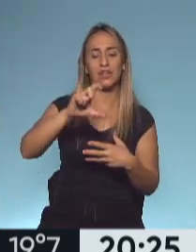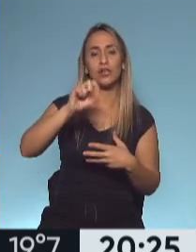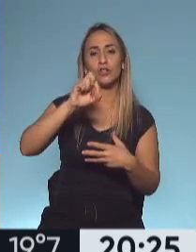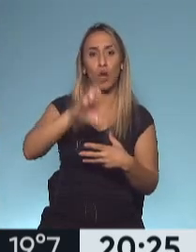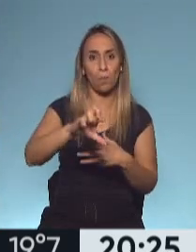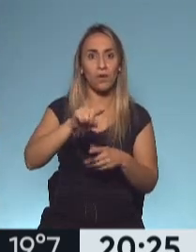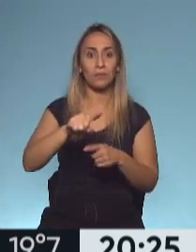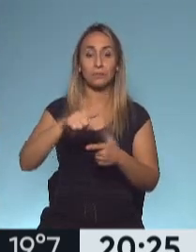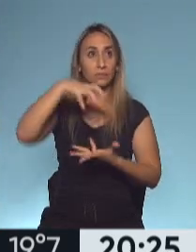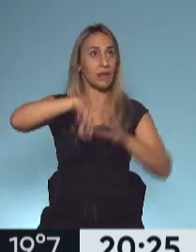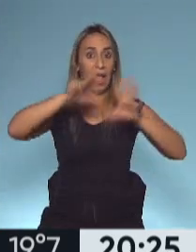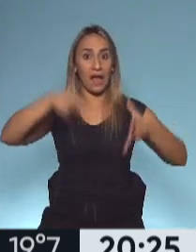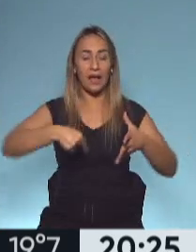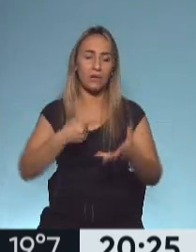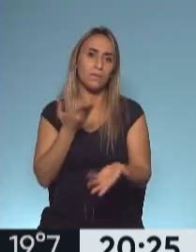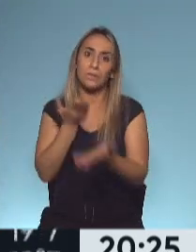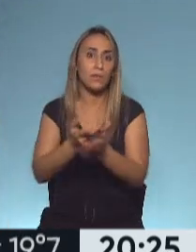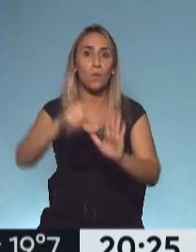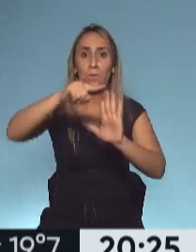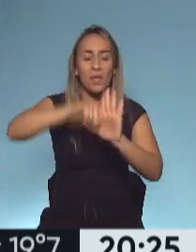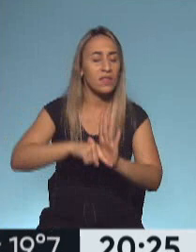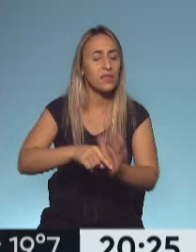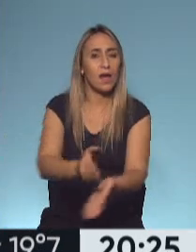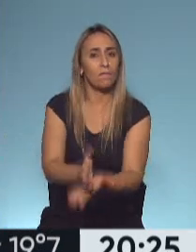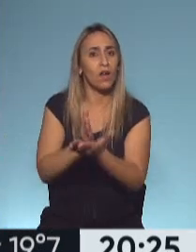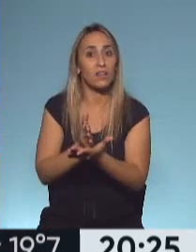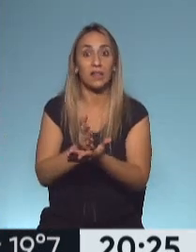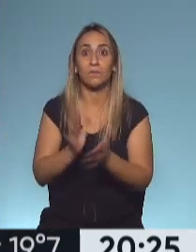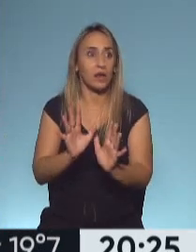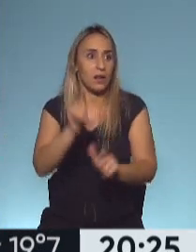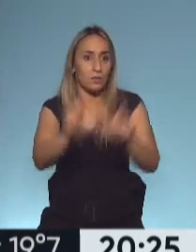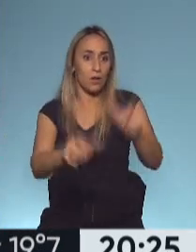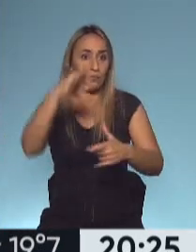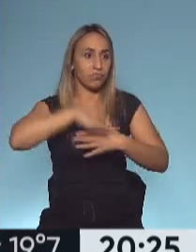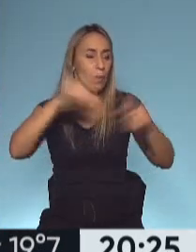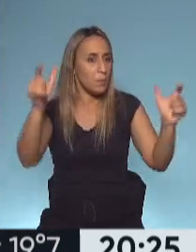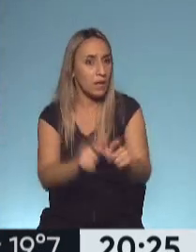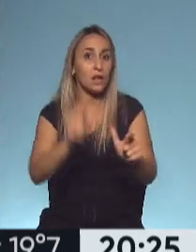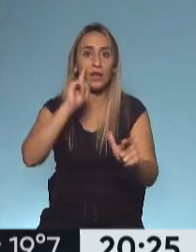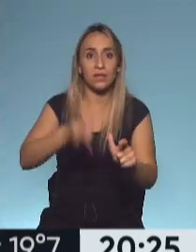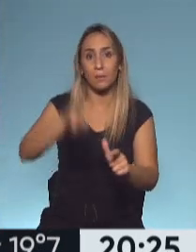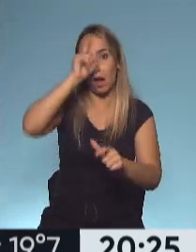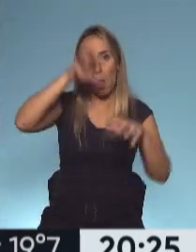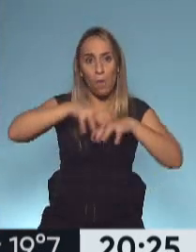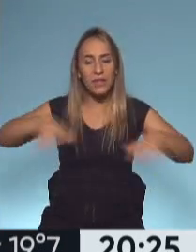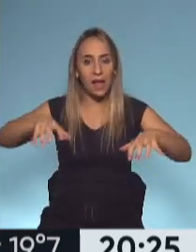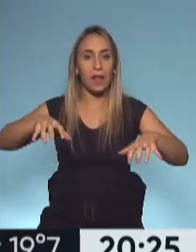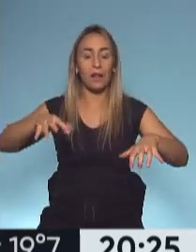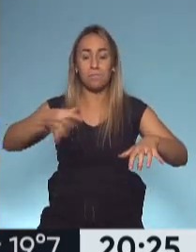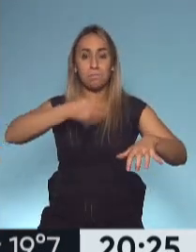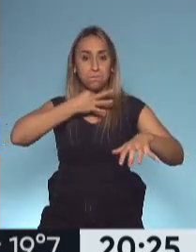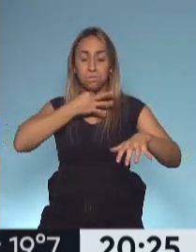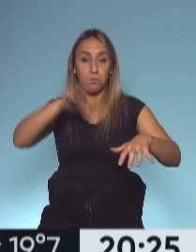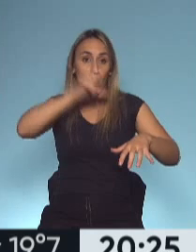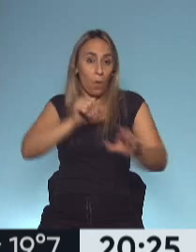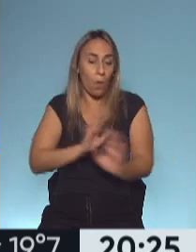de endurecer medidas para bajar el número de casos y descomprimir el sistema de salud, que no puede